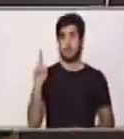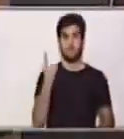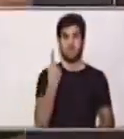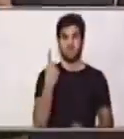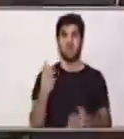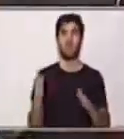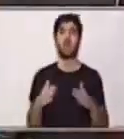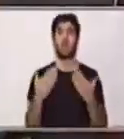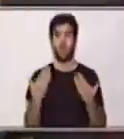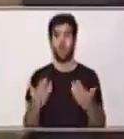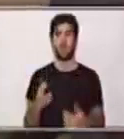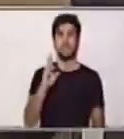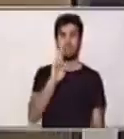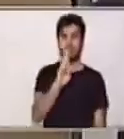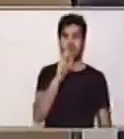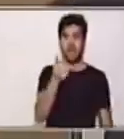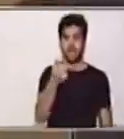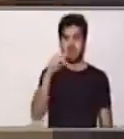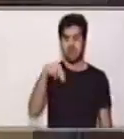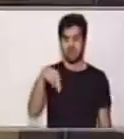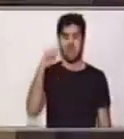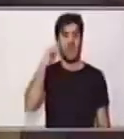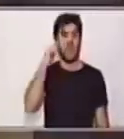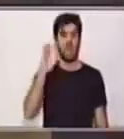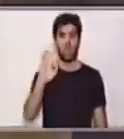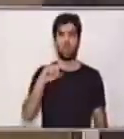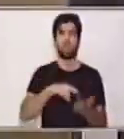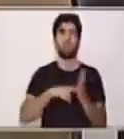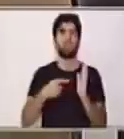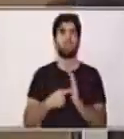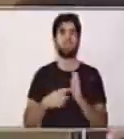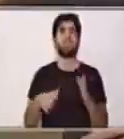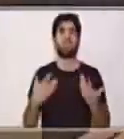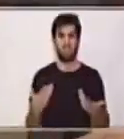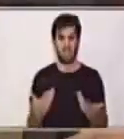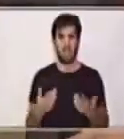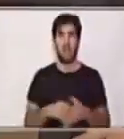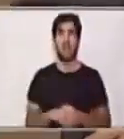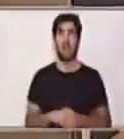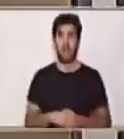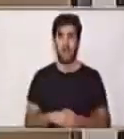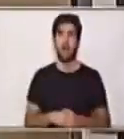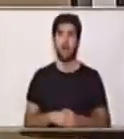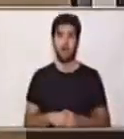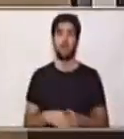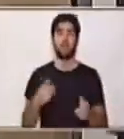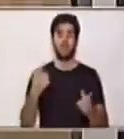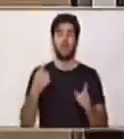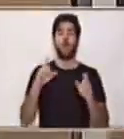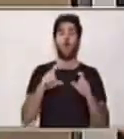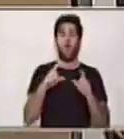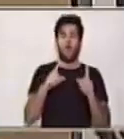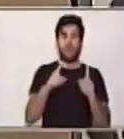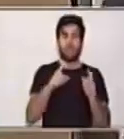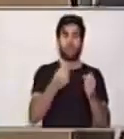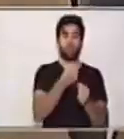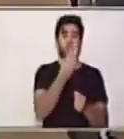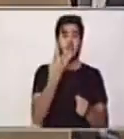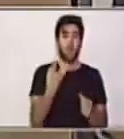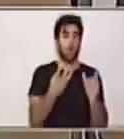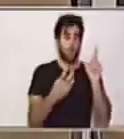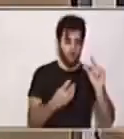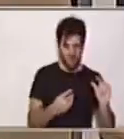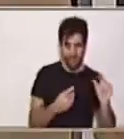es rango. El rango no es más que la diferencia entre el dato mayor y el